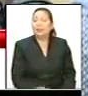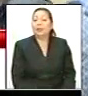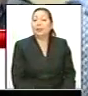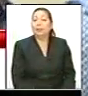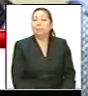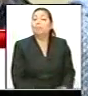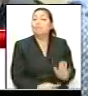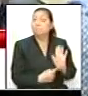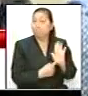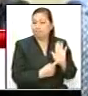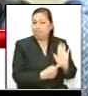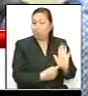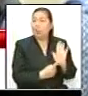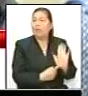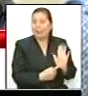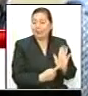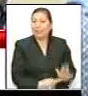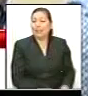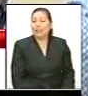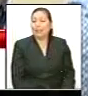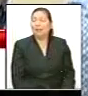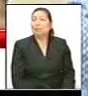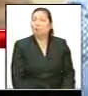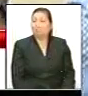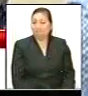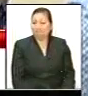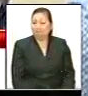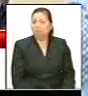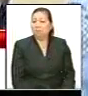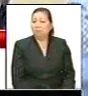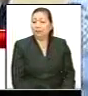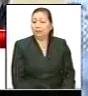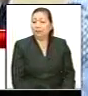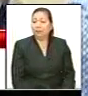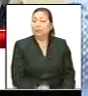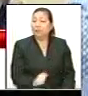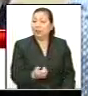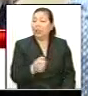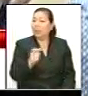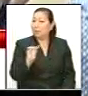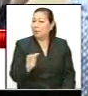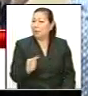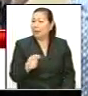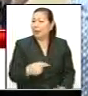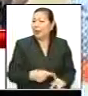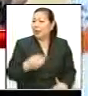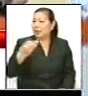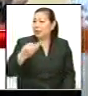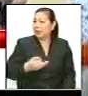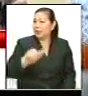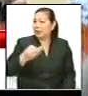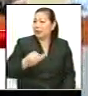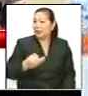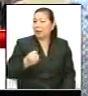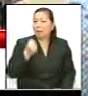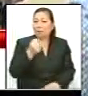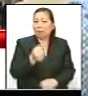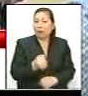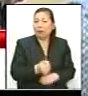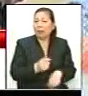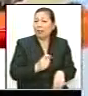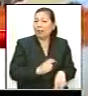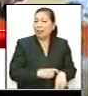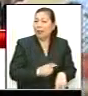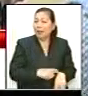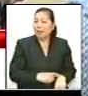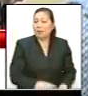es mostrar que encima existe gente especializada en hacer vencer los